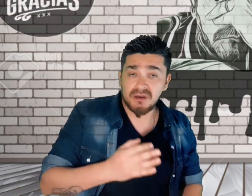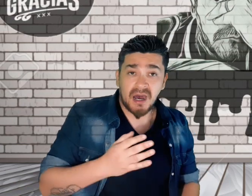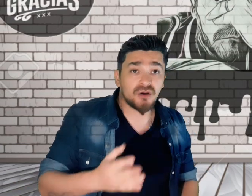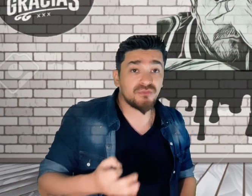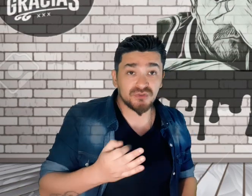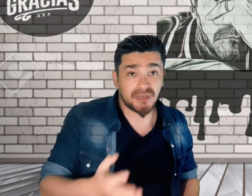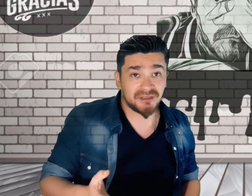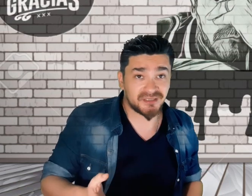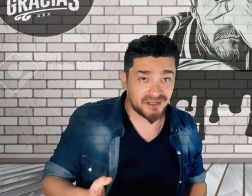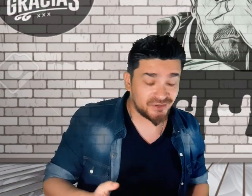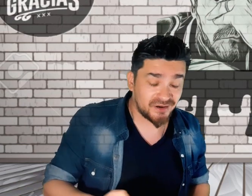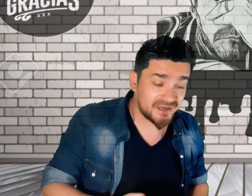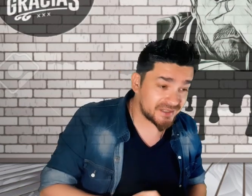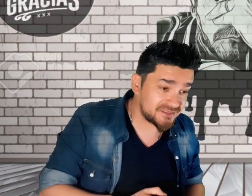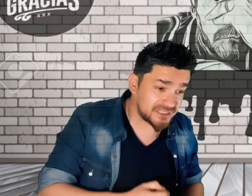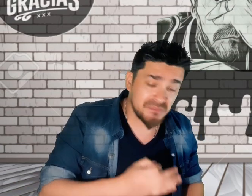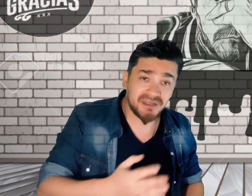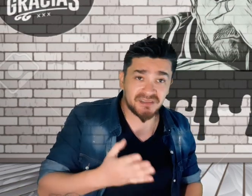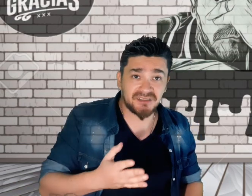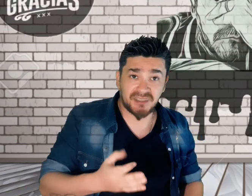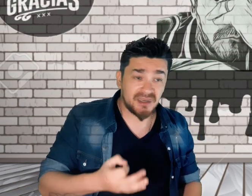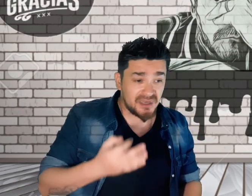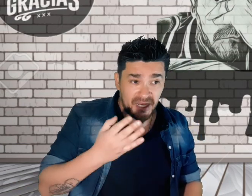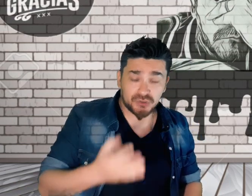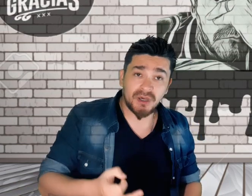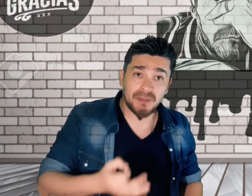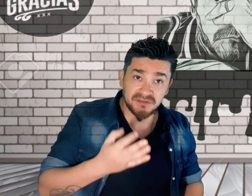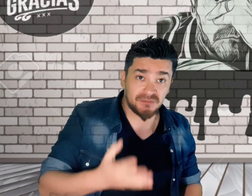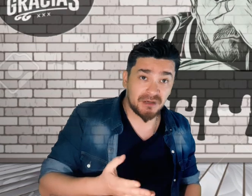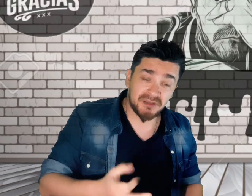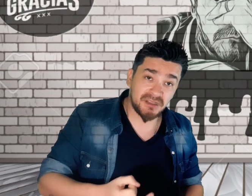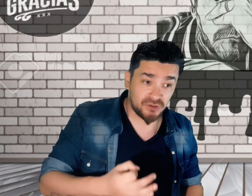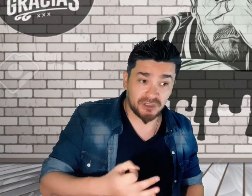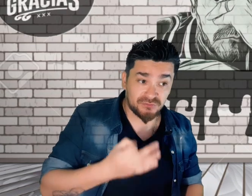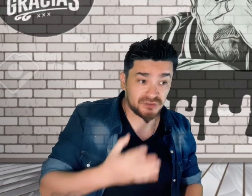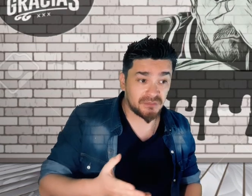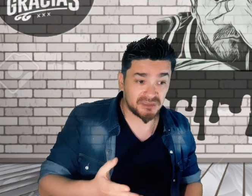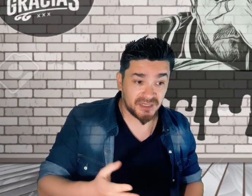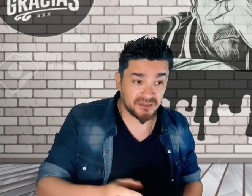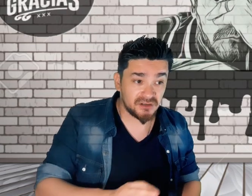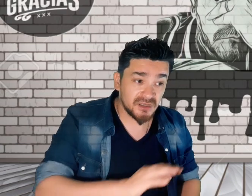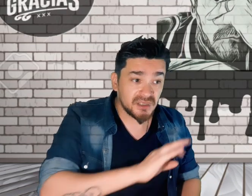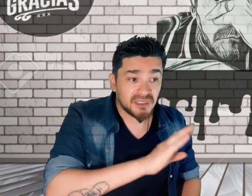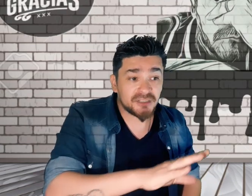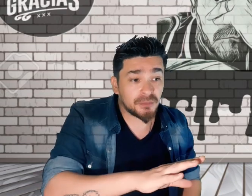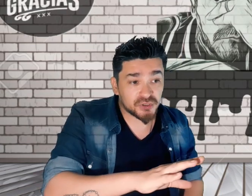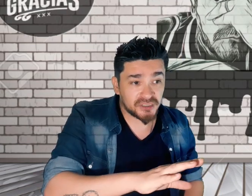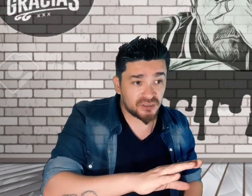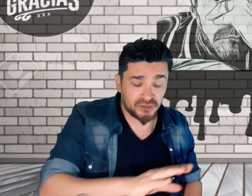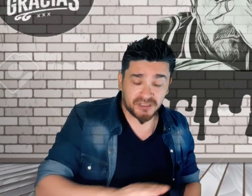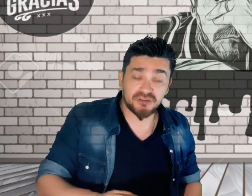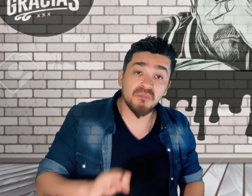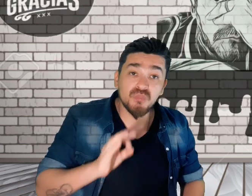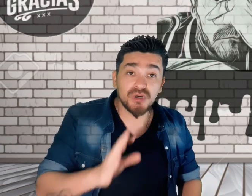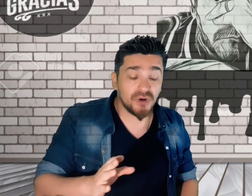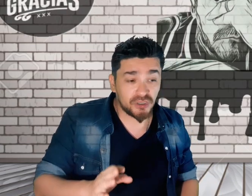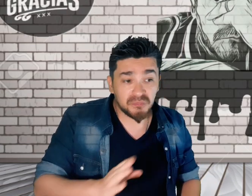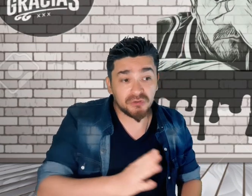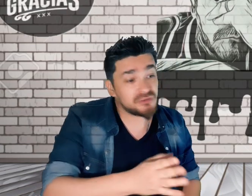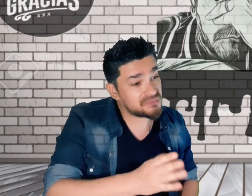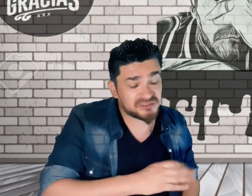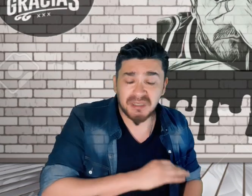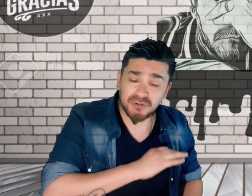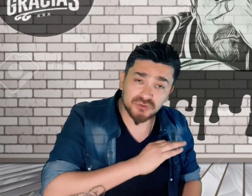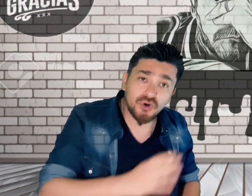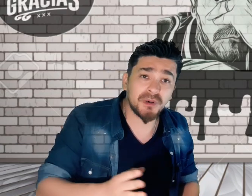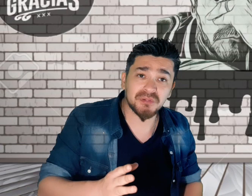es algo fundamental, ¿no? A la gente que más necesita ayudarla principalmente, creo que es lo fundamental, ¿no? Estos proyectos creo que son muy buenos,